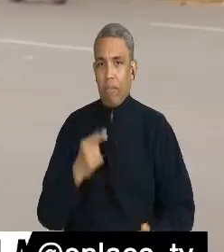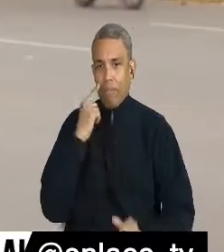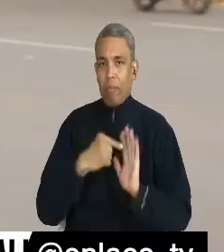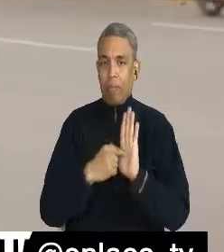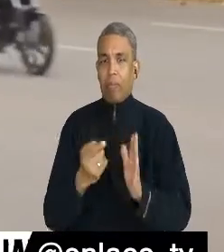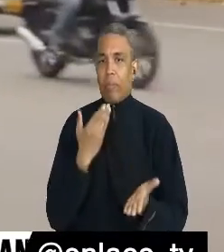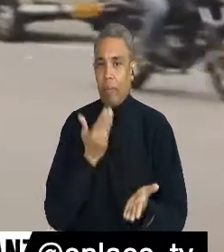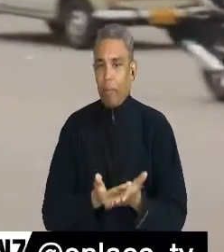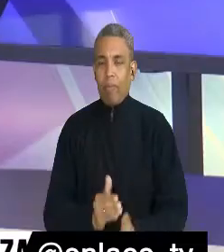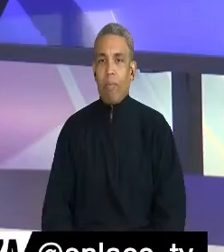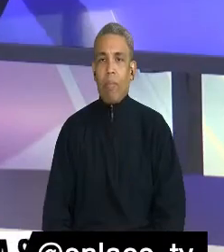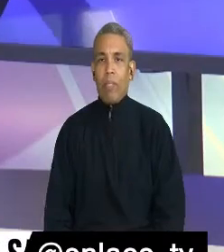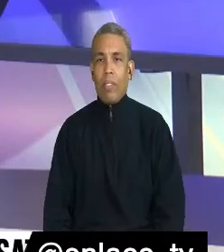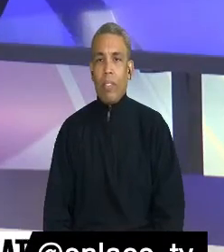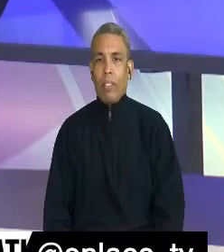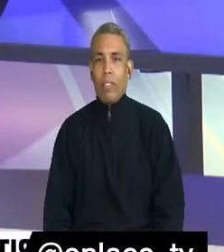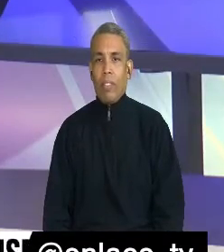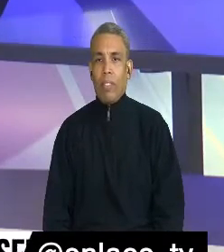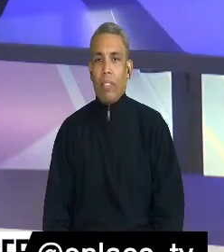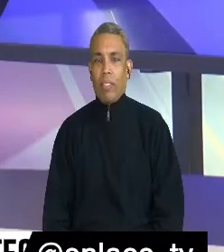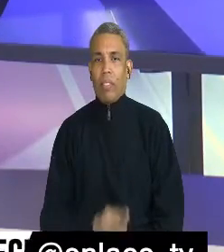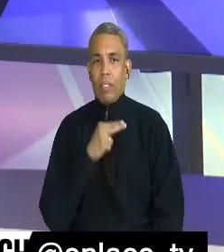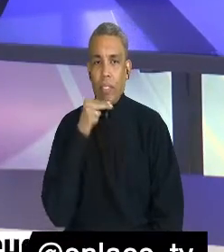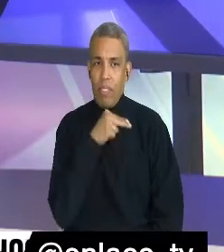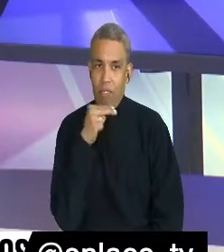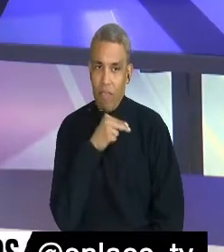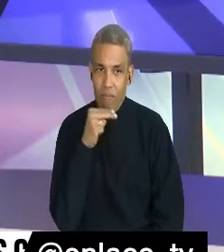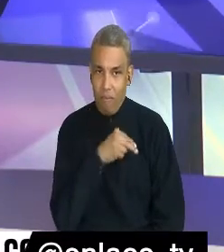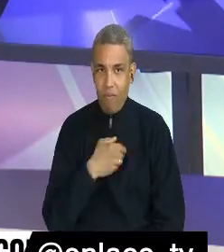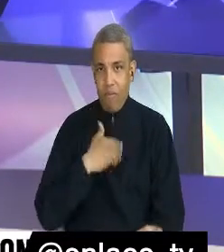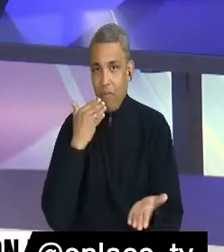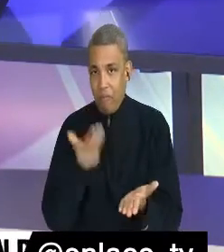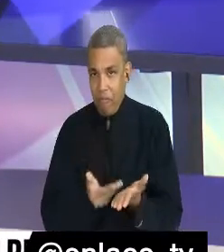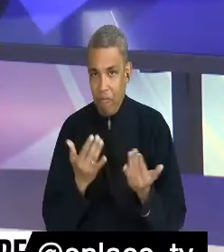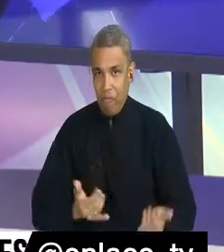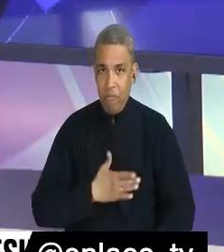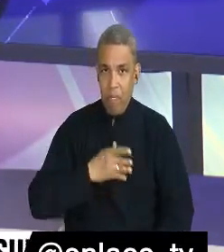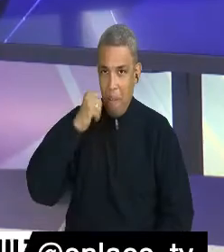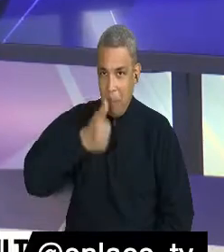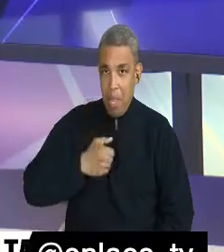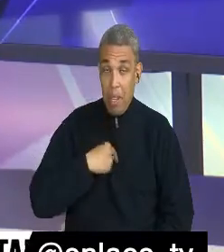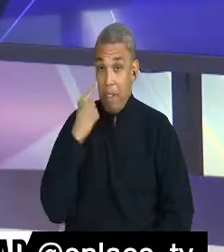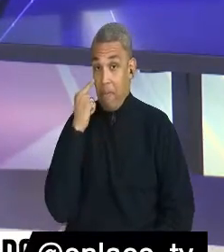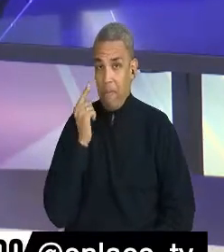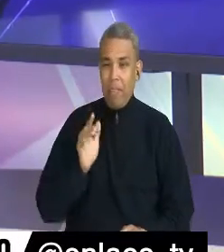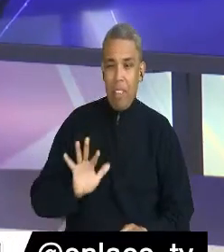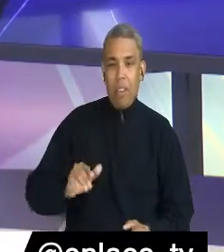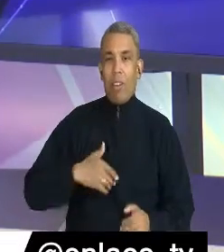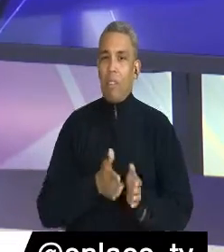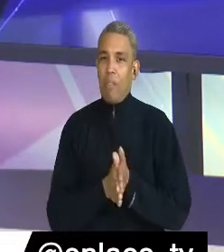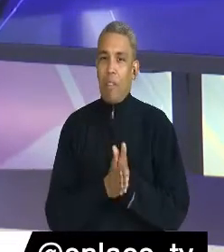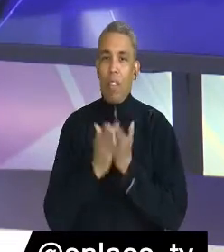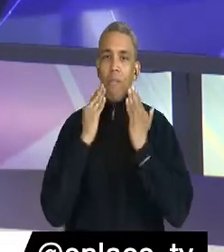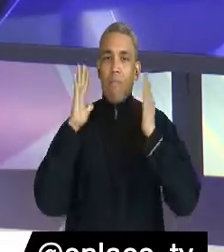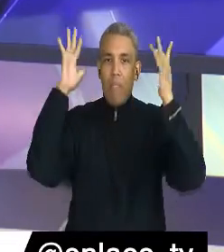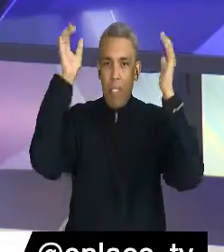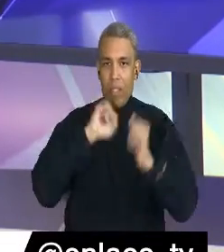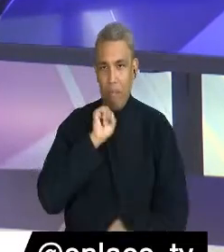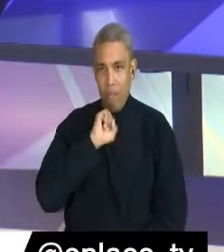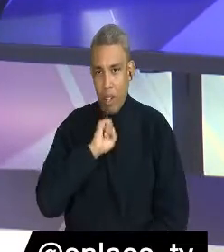ángel flórez uribe gracias medir a la expectativa que damos de la celebración de los 95 años de barrancabermeja las